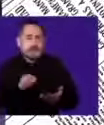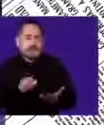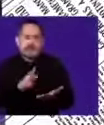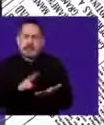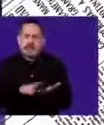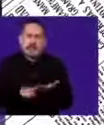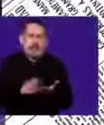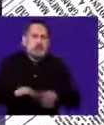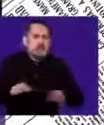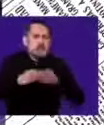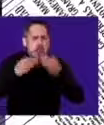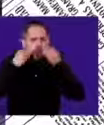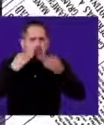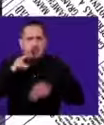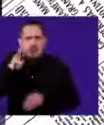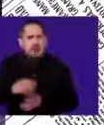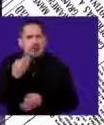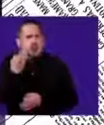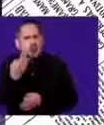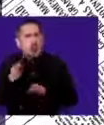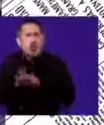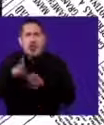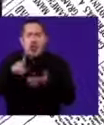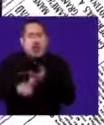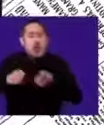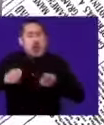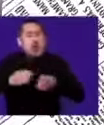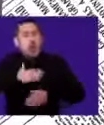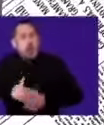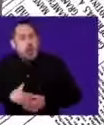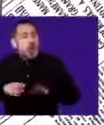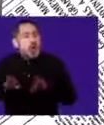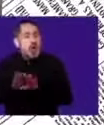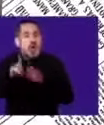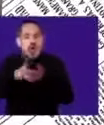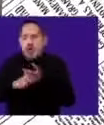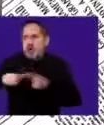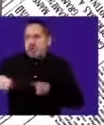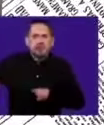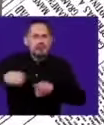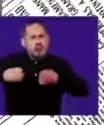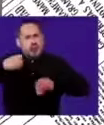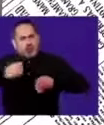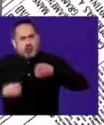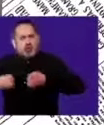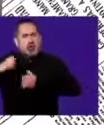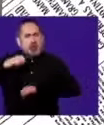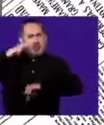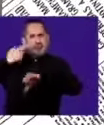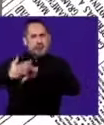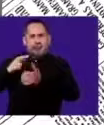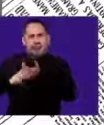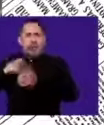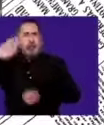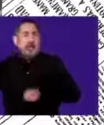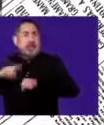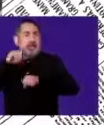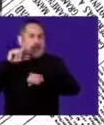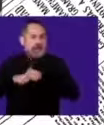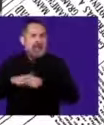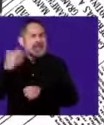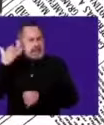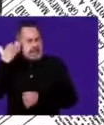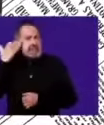fue seleccionada por su valor testimonial sobre la impartición de la justicia por parte de los juzgadores al frente de